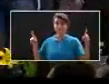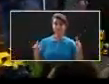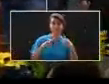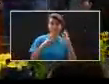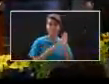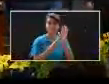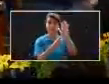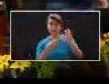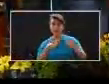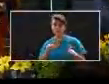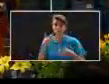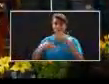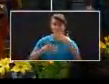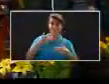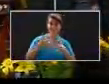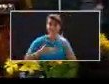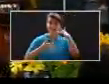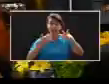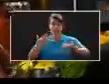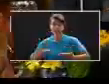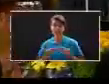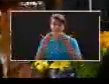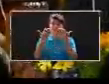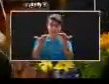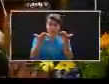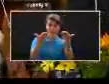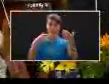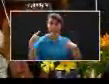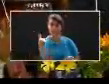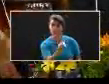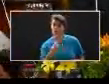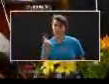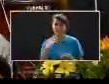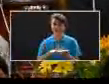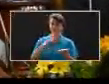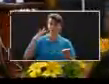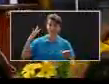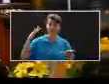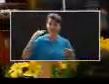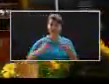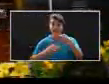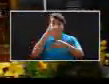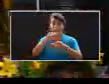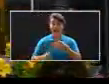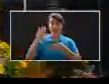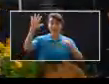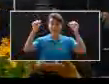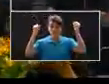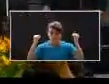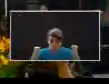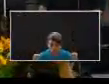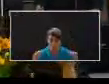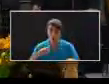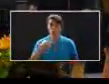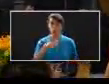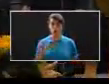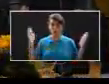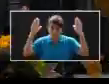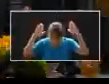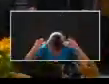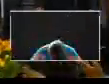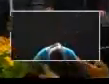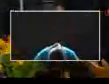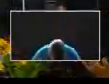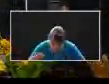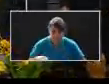en su presencia me gozaré y le daré toda la gloria. Ante su trono yo